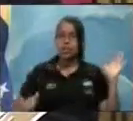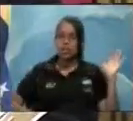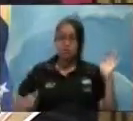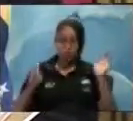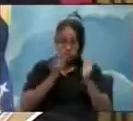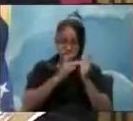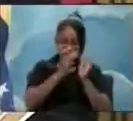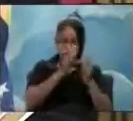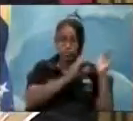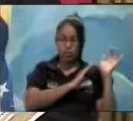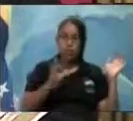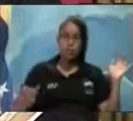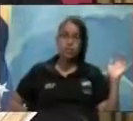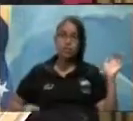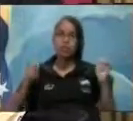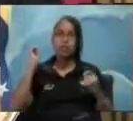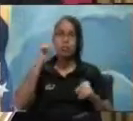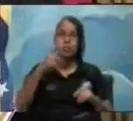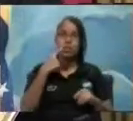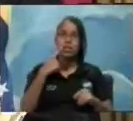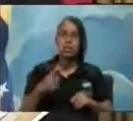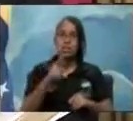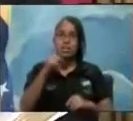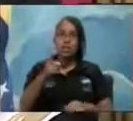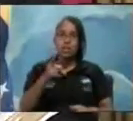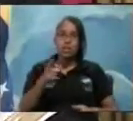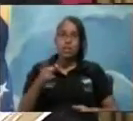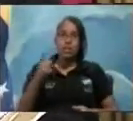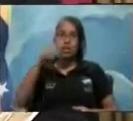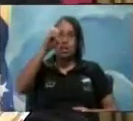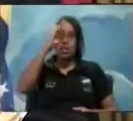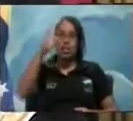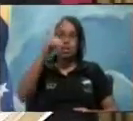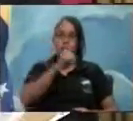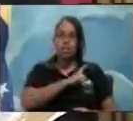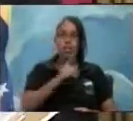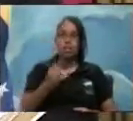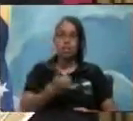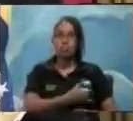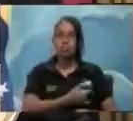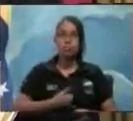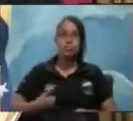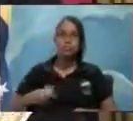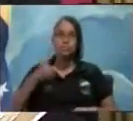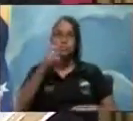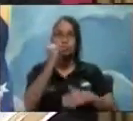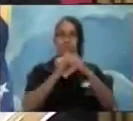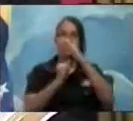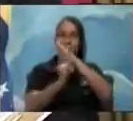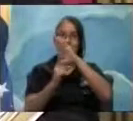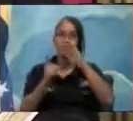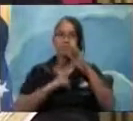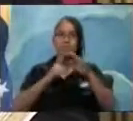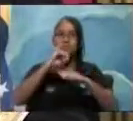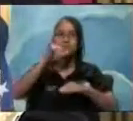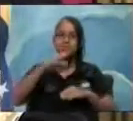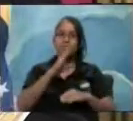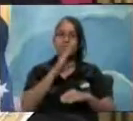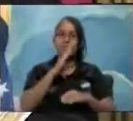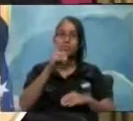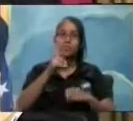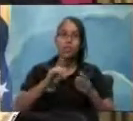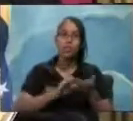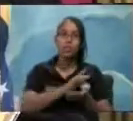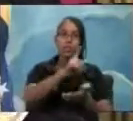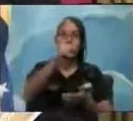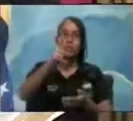Jesucristo. También dice, el Dios de Abraham, el Dios de Isaac, el Dios de Jacob, ha